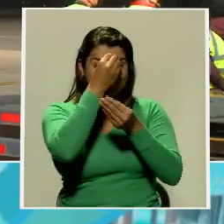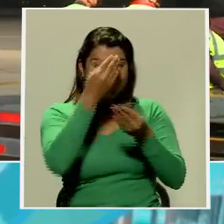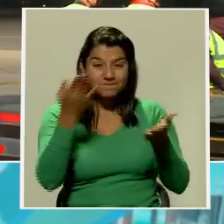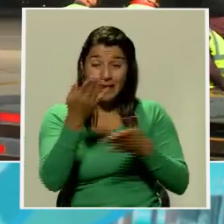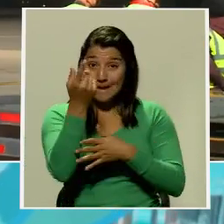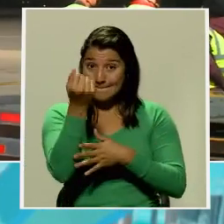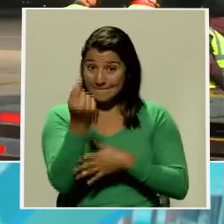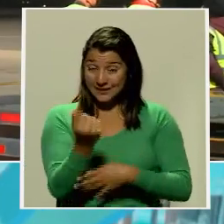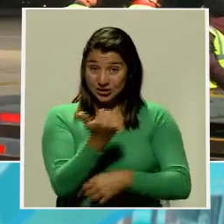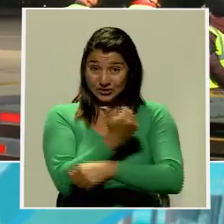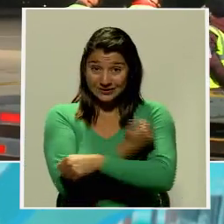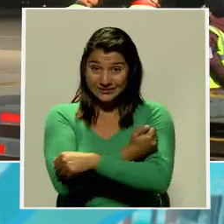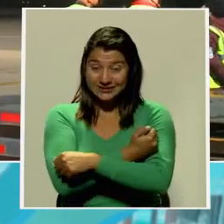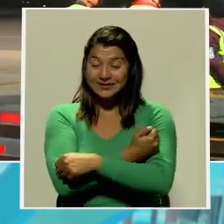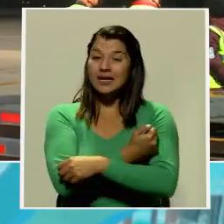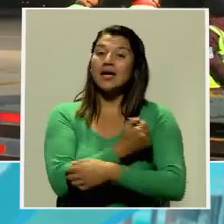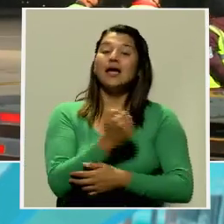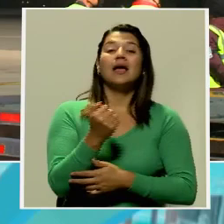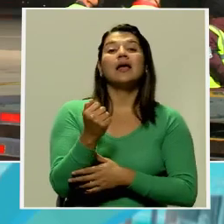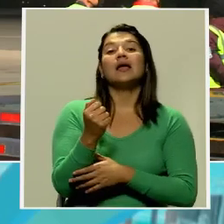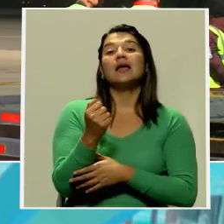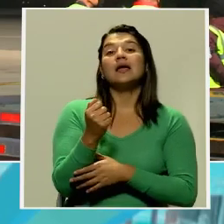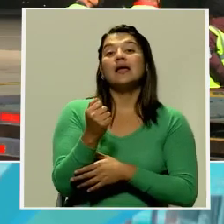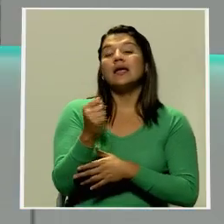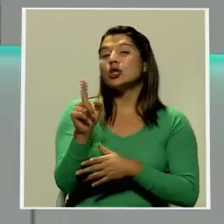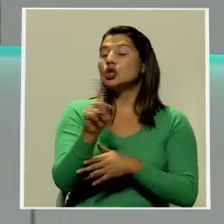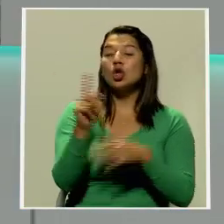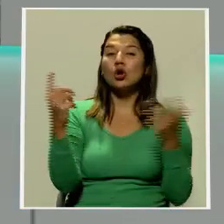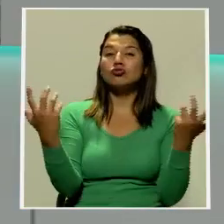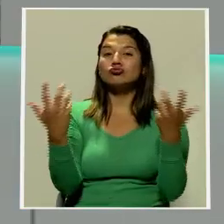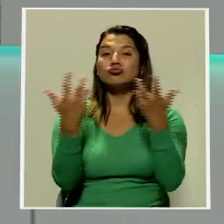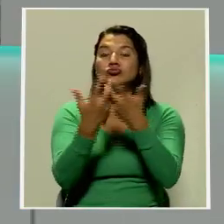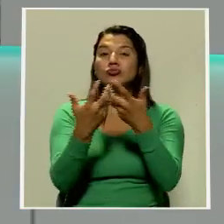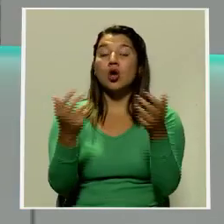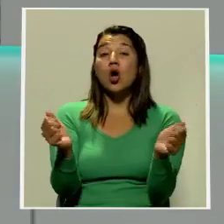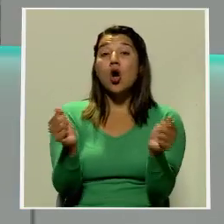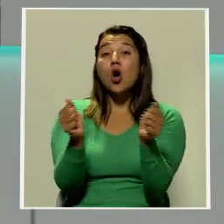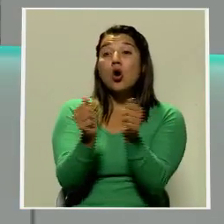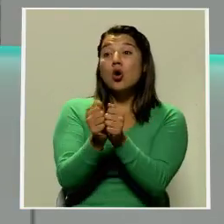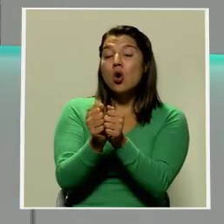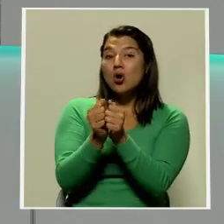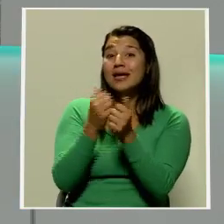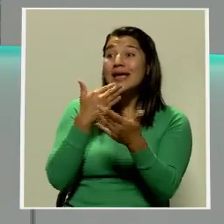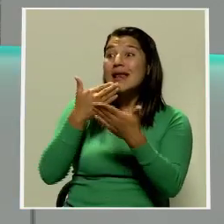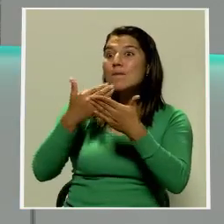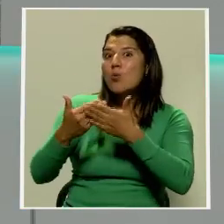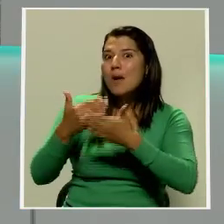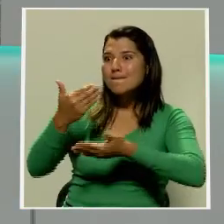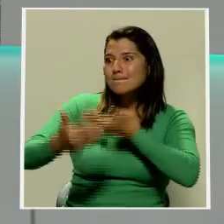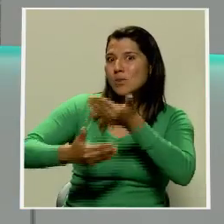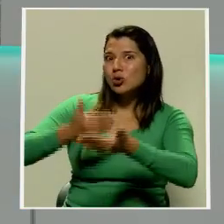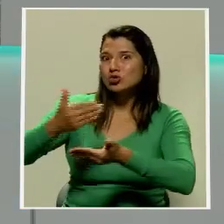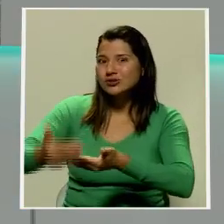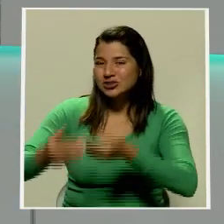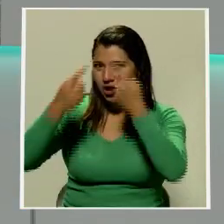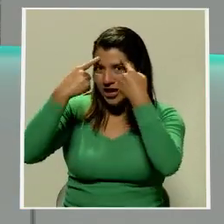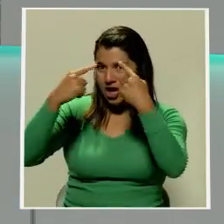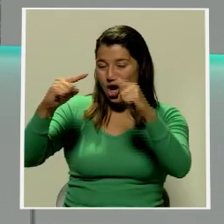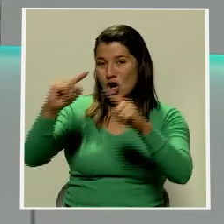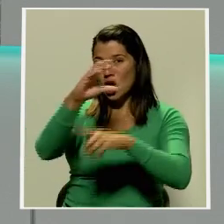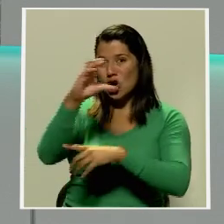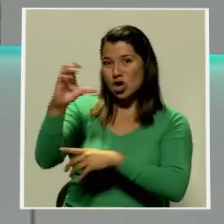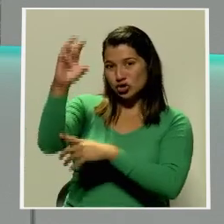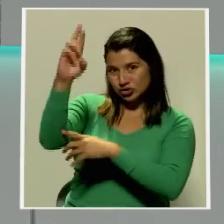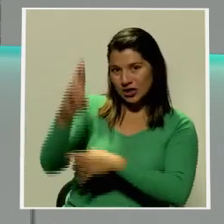contrapone ante la opinión pública con la buena performance lograda por Costa Rica al convertirse en uno de